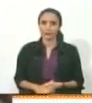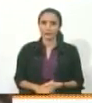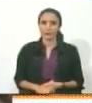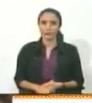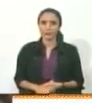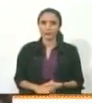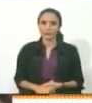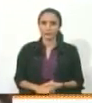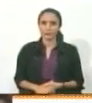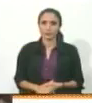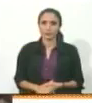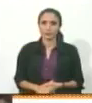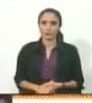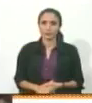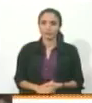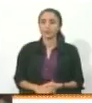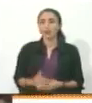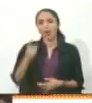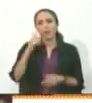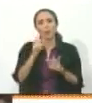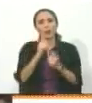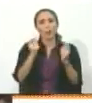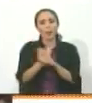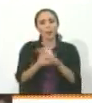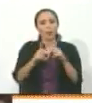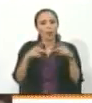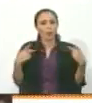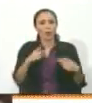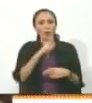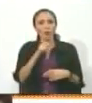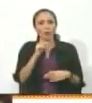Yo le voy a cambiar nombre a ese periódico.